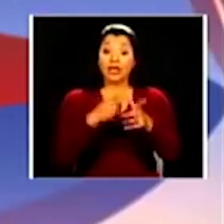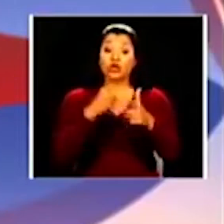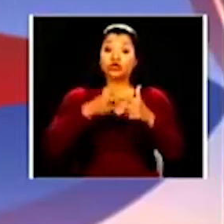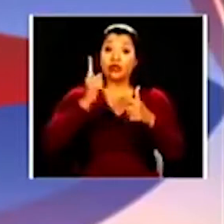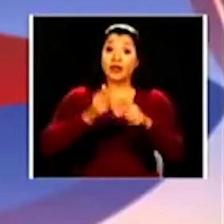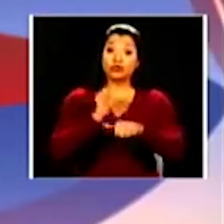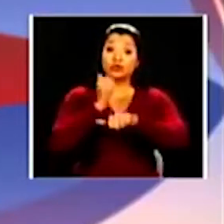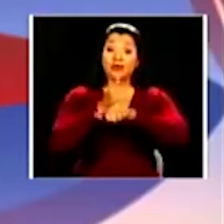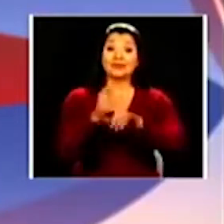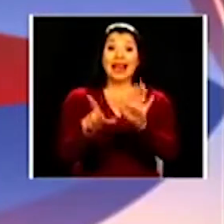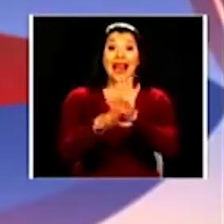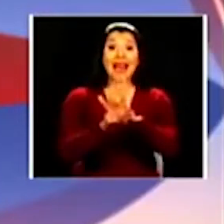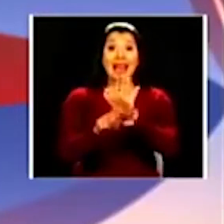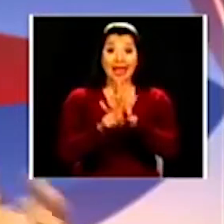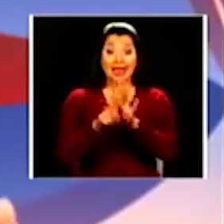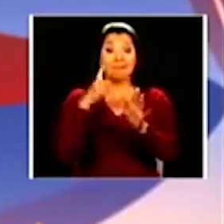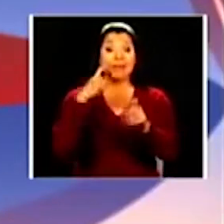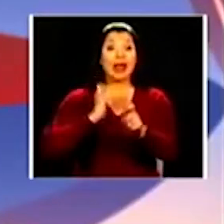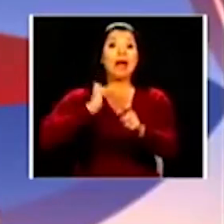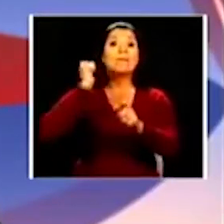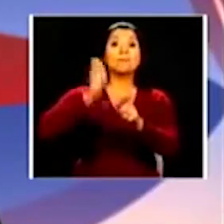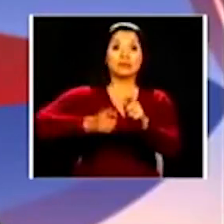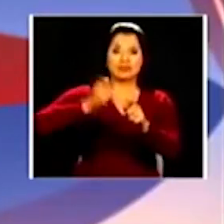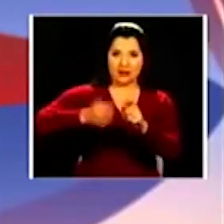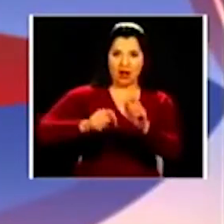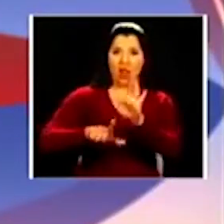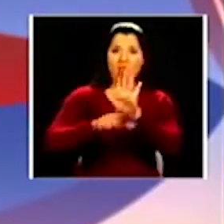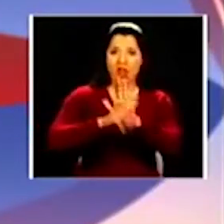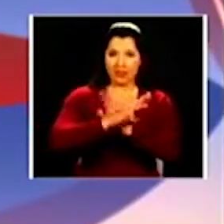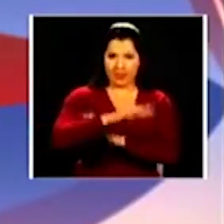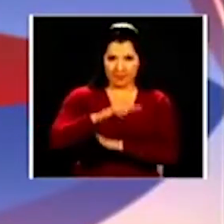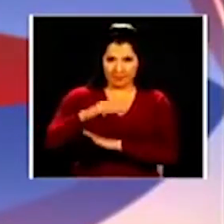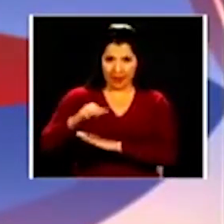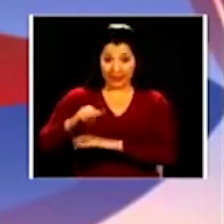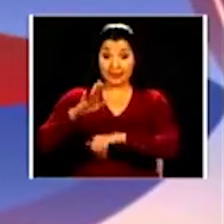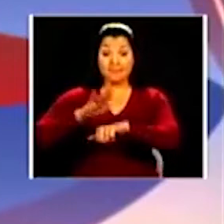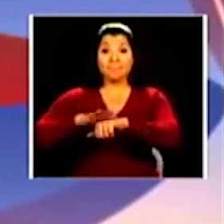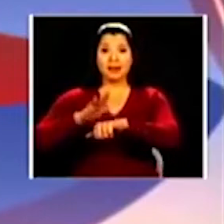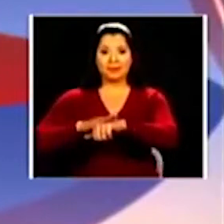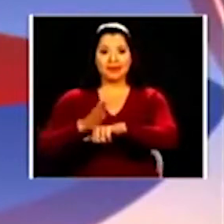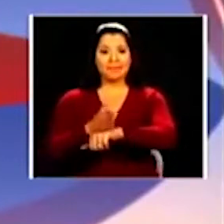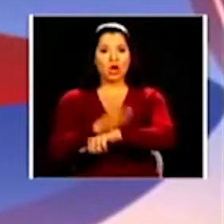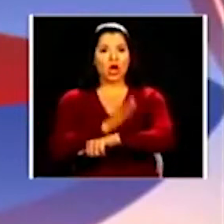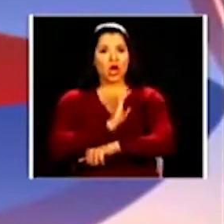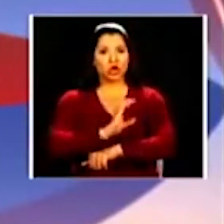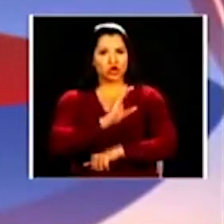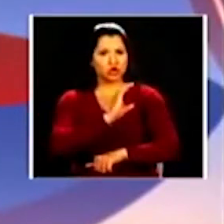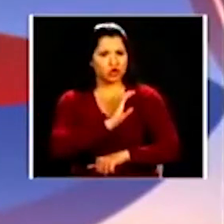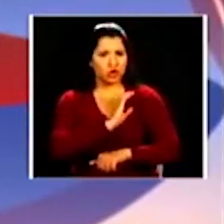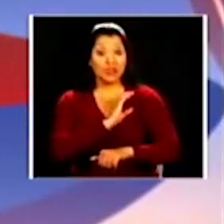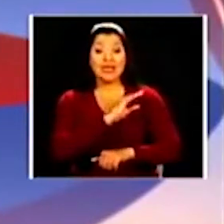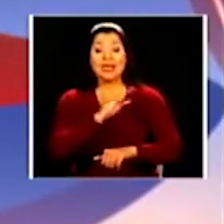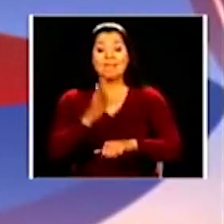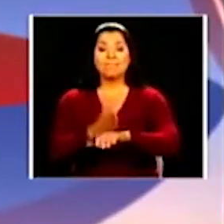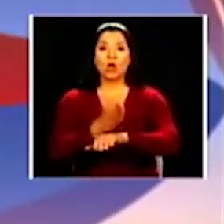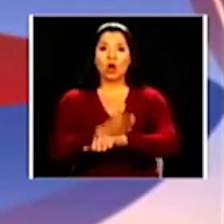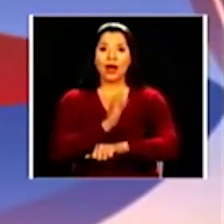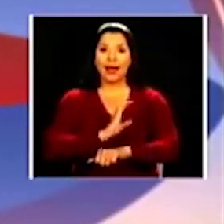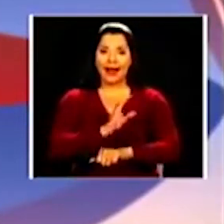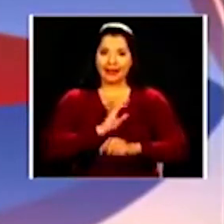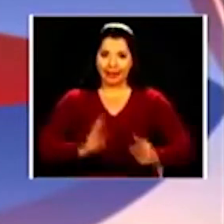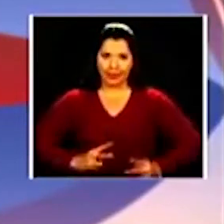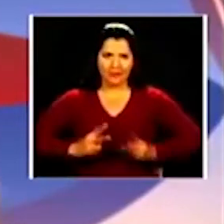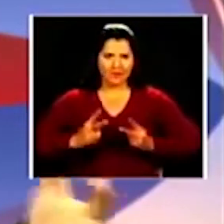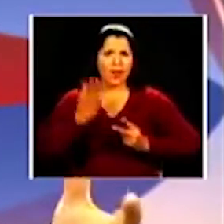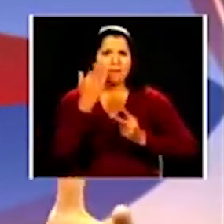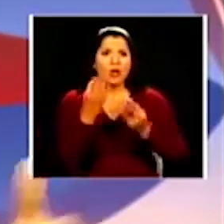las condiciones de todo tipo que traigan una mejor calidad de vida, porque son muchísimas las familias que en este momento dependen de esta actividad.